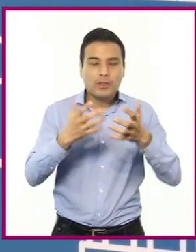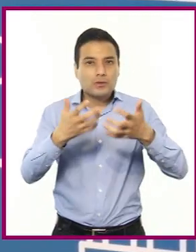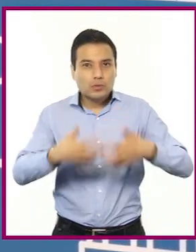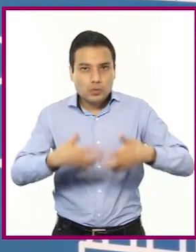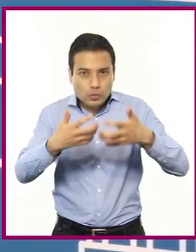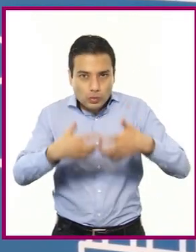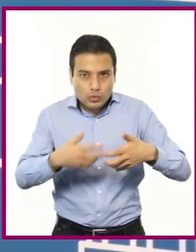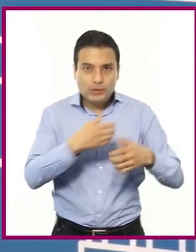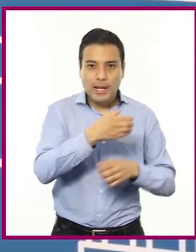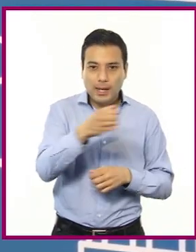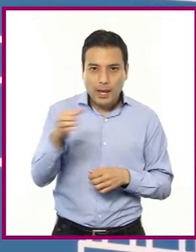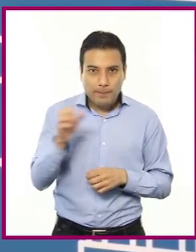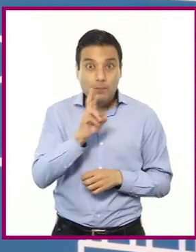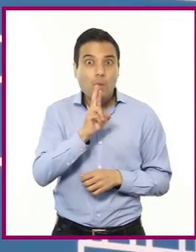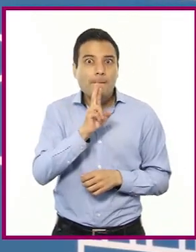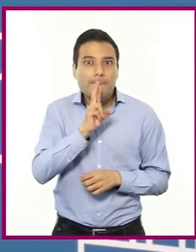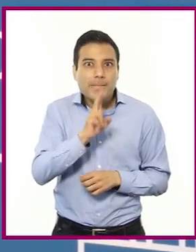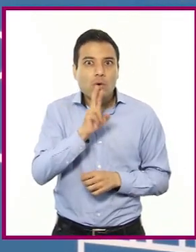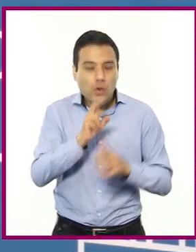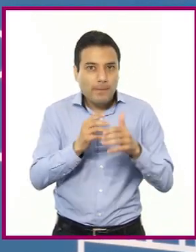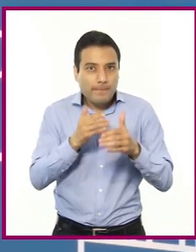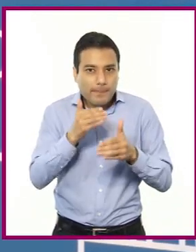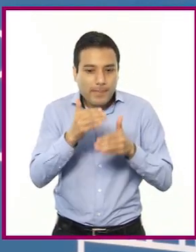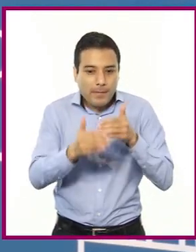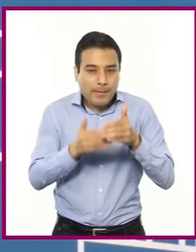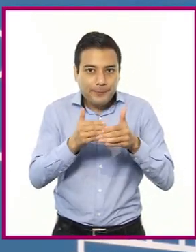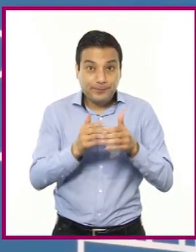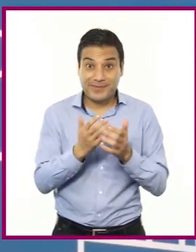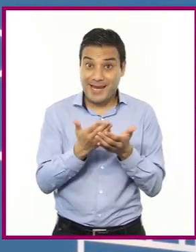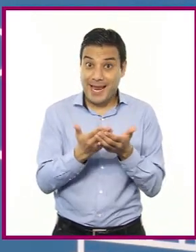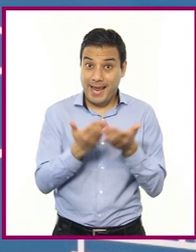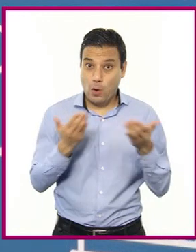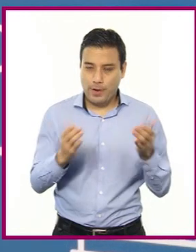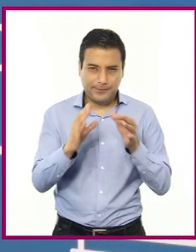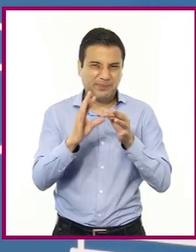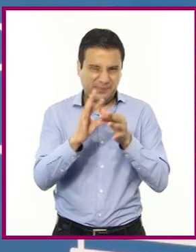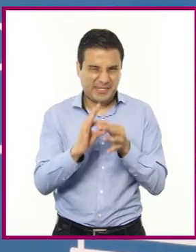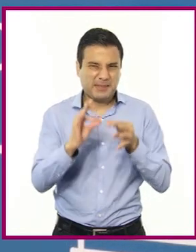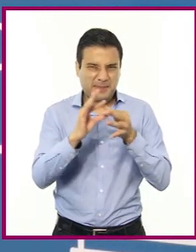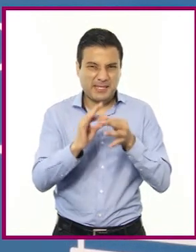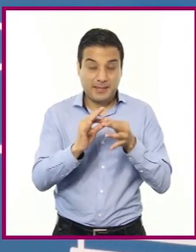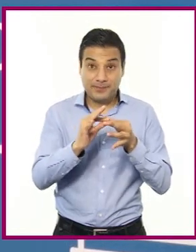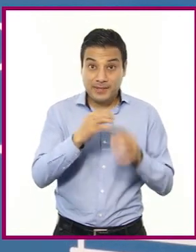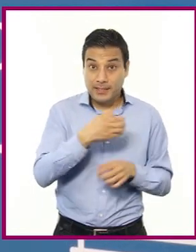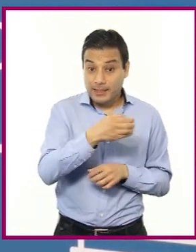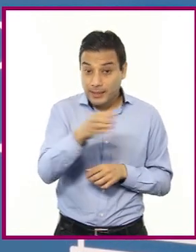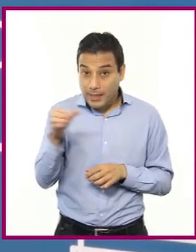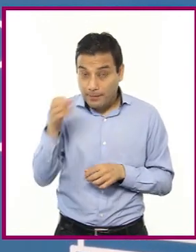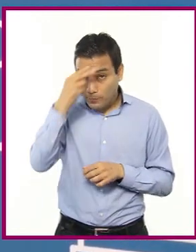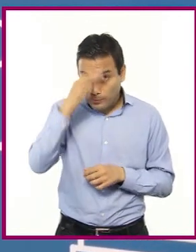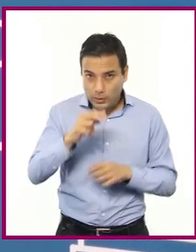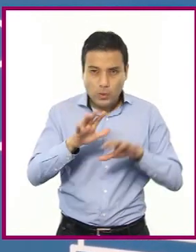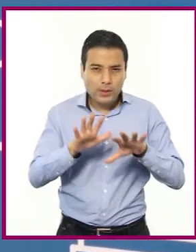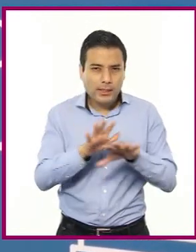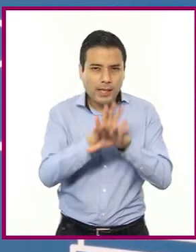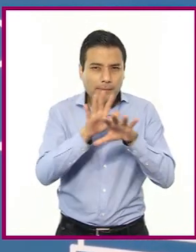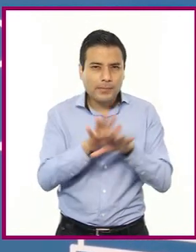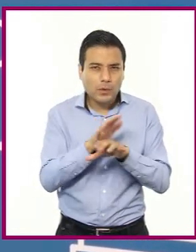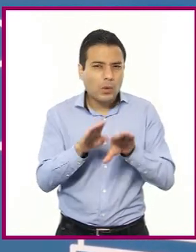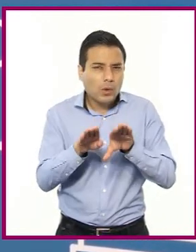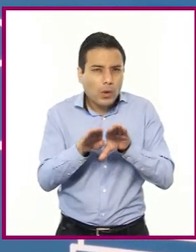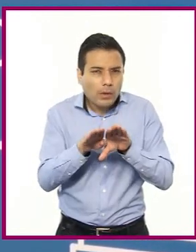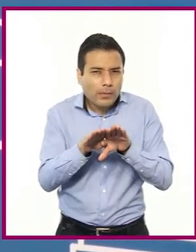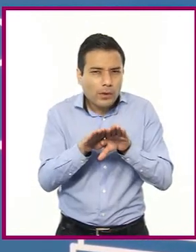el campo en nuestro país. El día de hoy, revisaremos los cambios en el campo mexicano durante el periodo